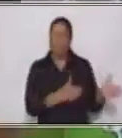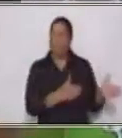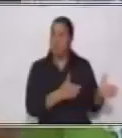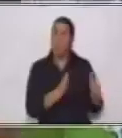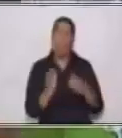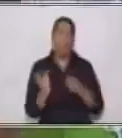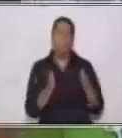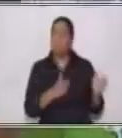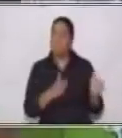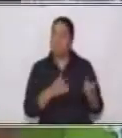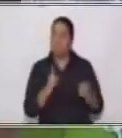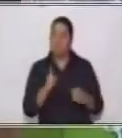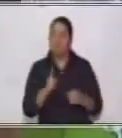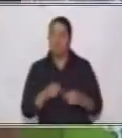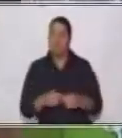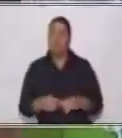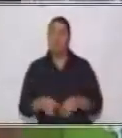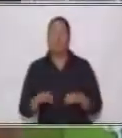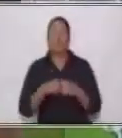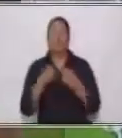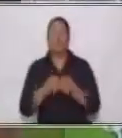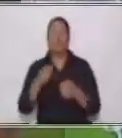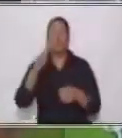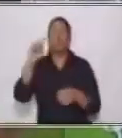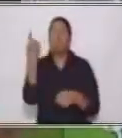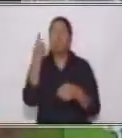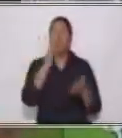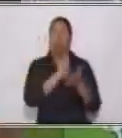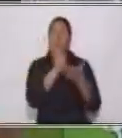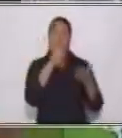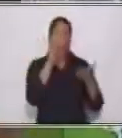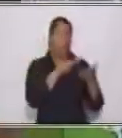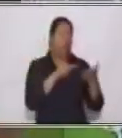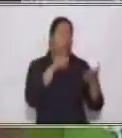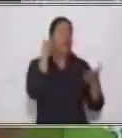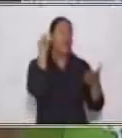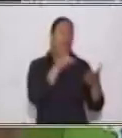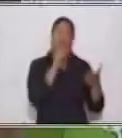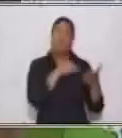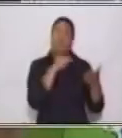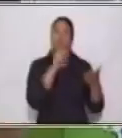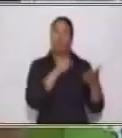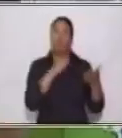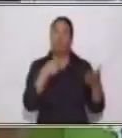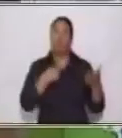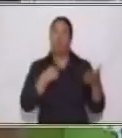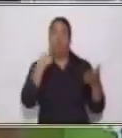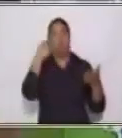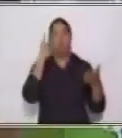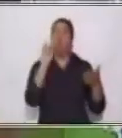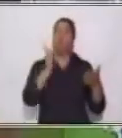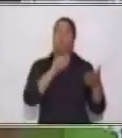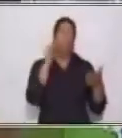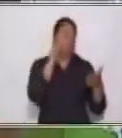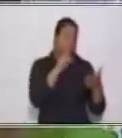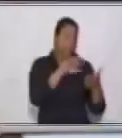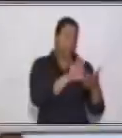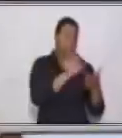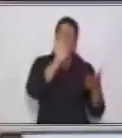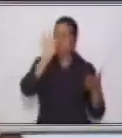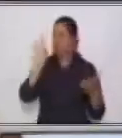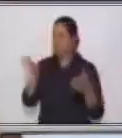Una conclusión debe partir de los hechos que leímos y que nos presentaron. En ese sentido, entonces, ahora quiero